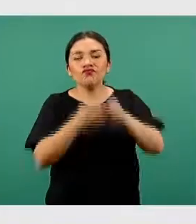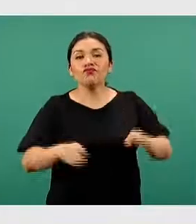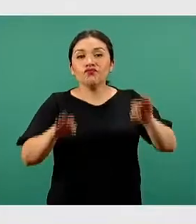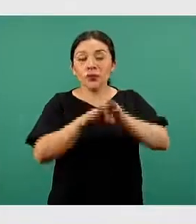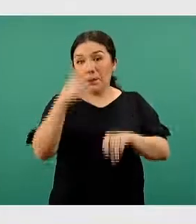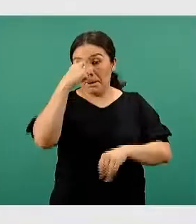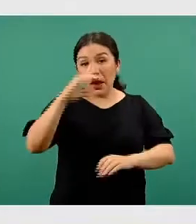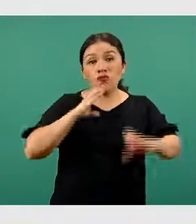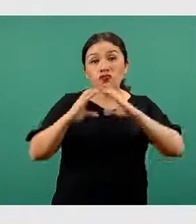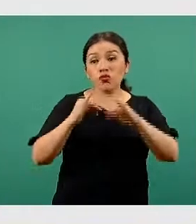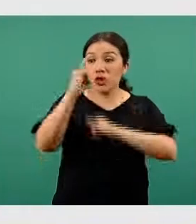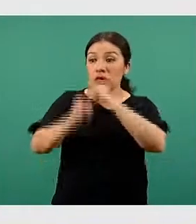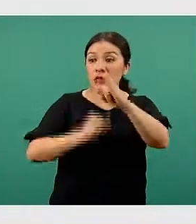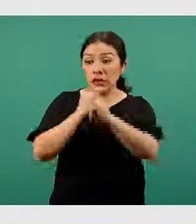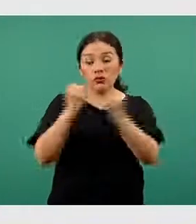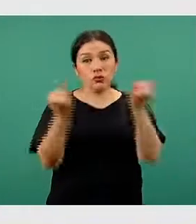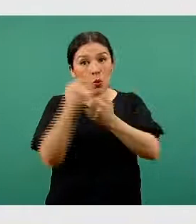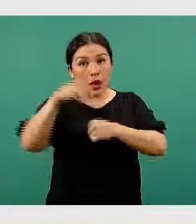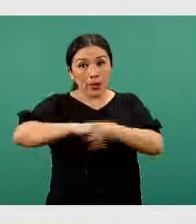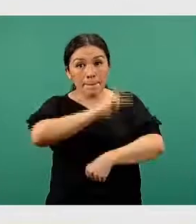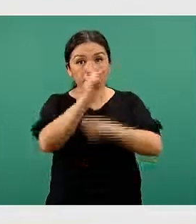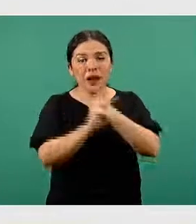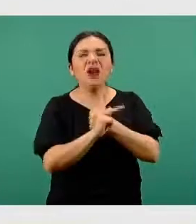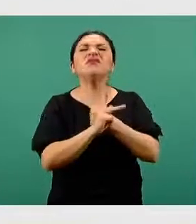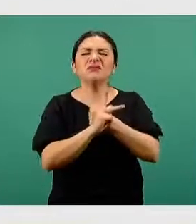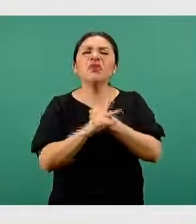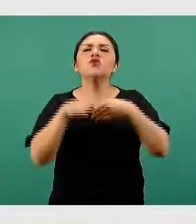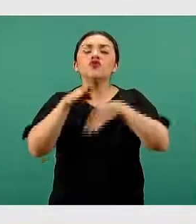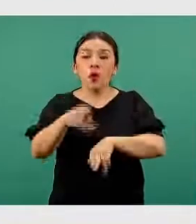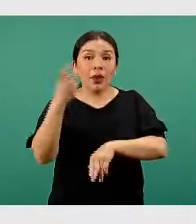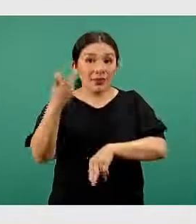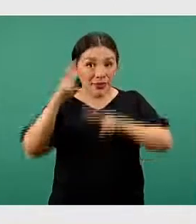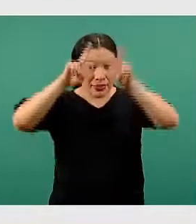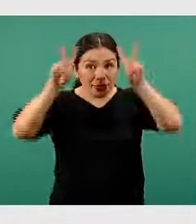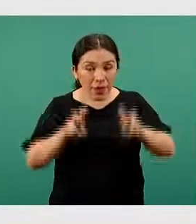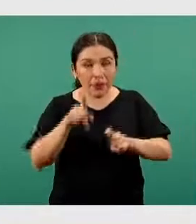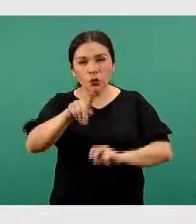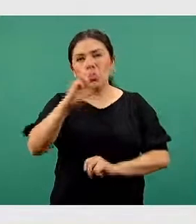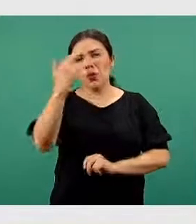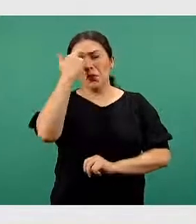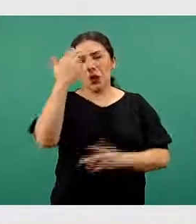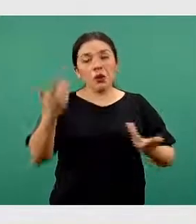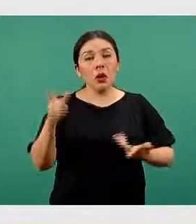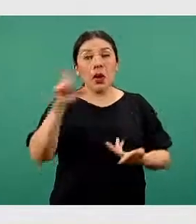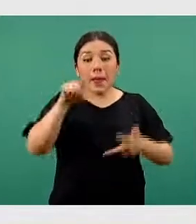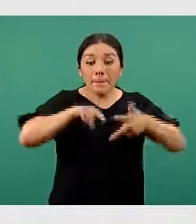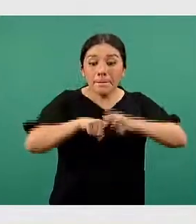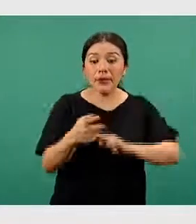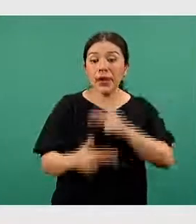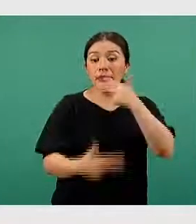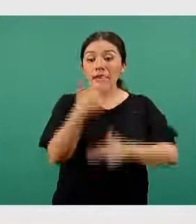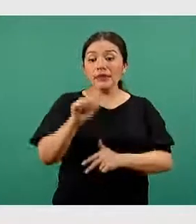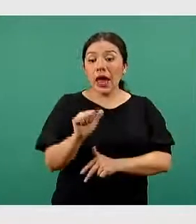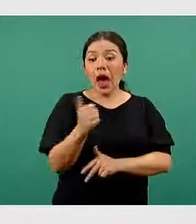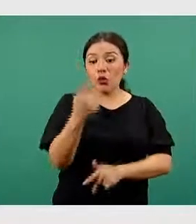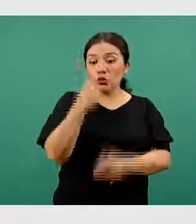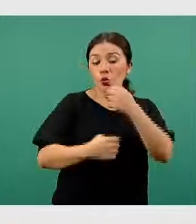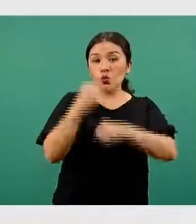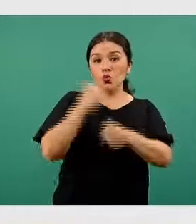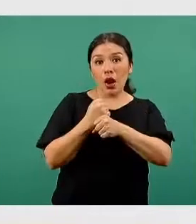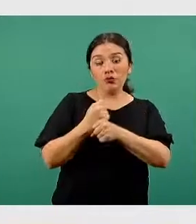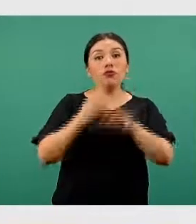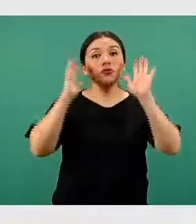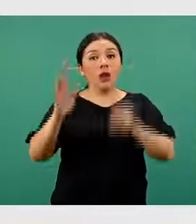tanto internacional como nacional con respecto a este tema. Y recordar que desde el 13 de agosto del año pasado ya